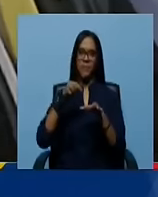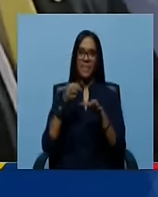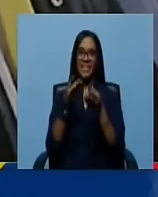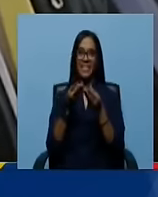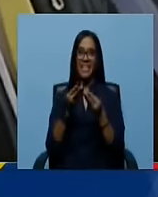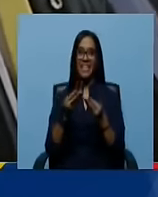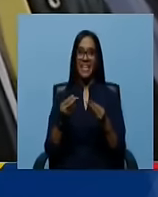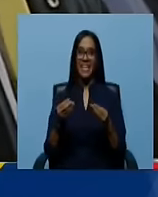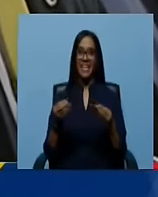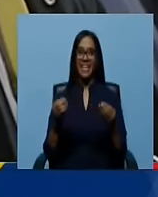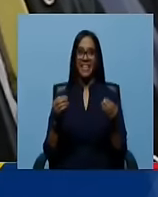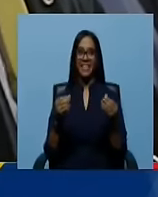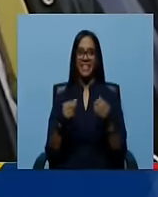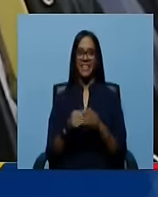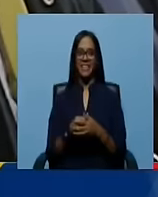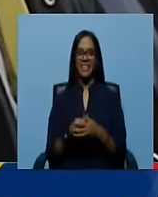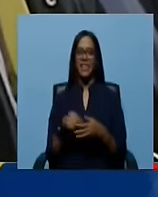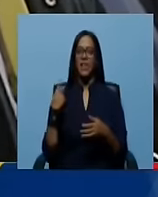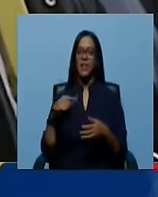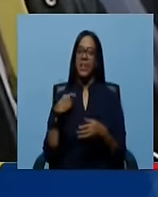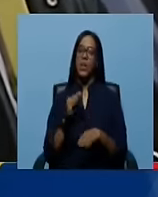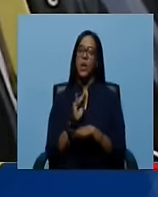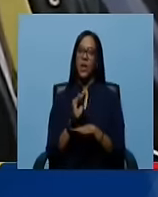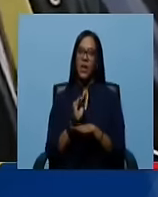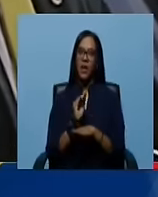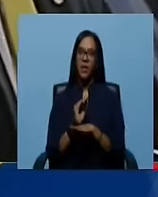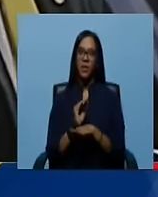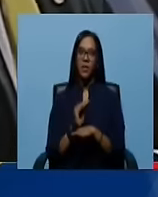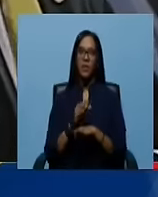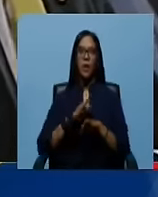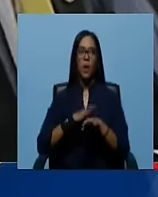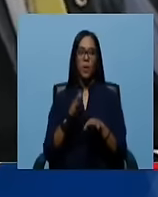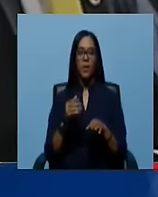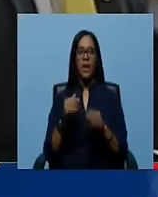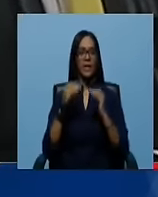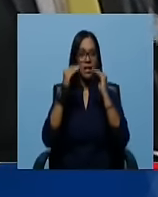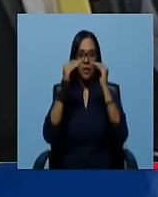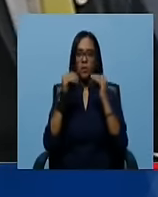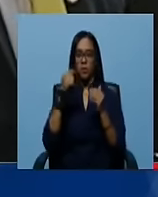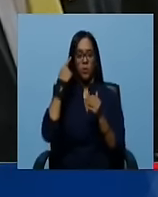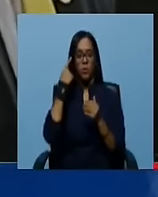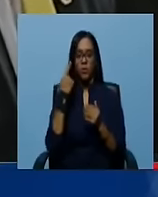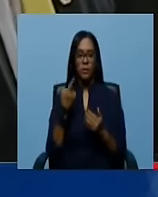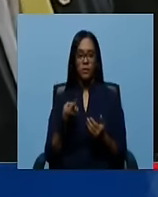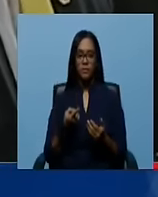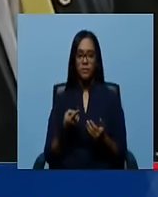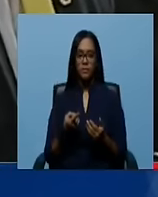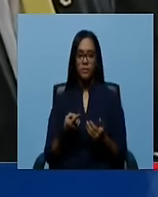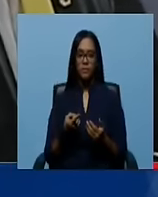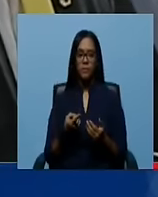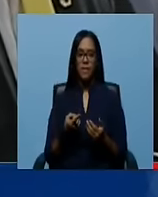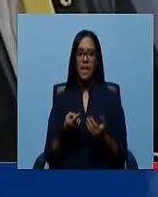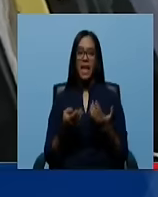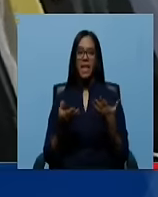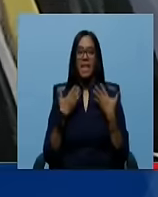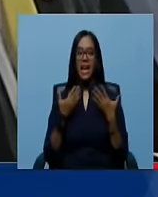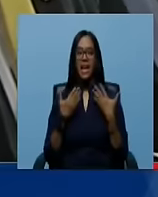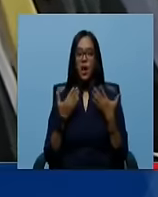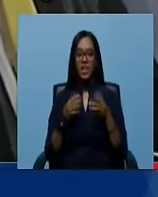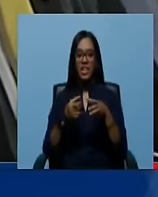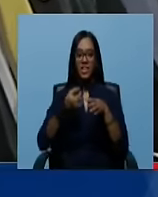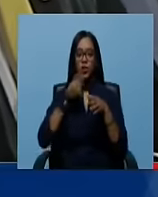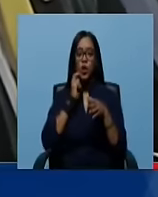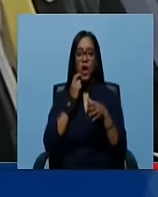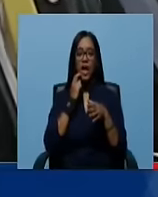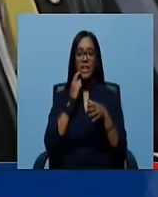derrite. Lo que tienen que tener cuidado es, porque uno a esa altura no se da cuenta del calor